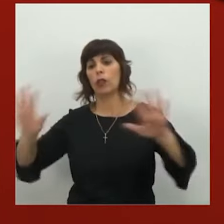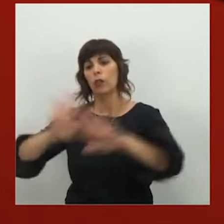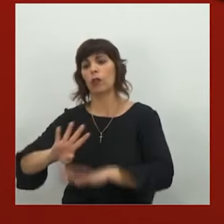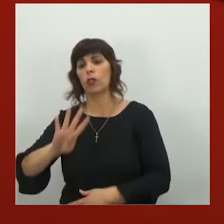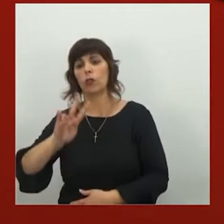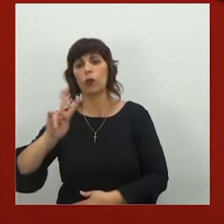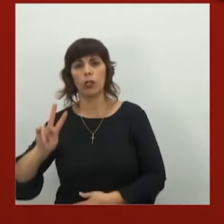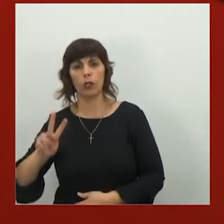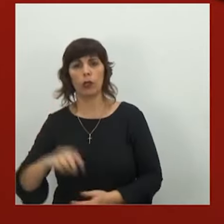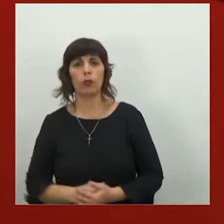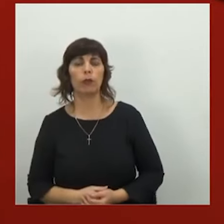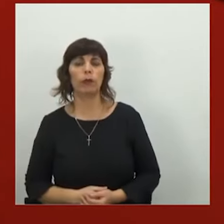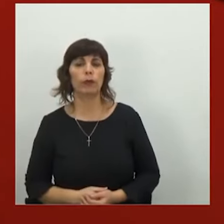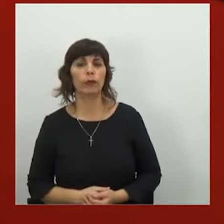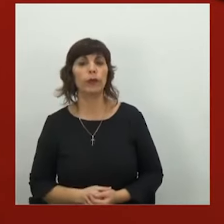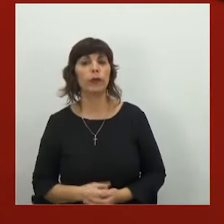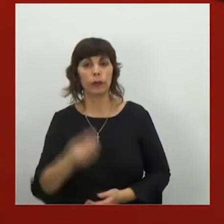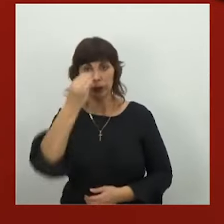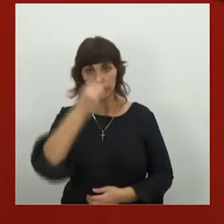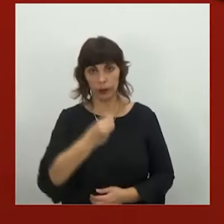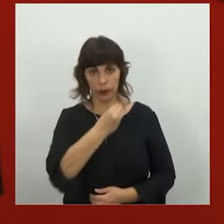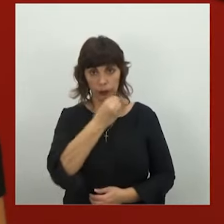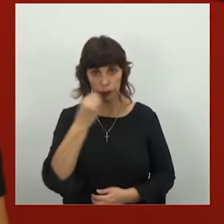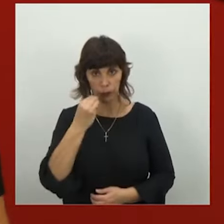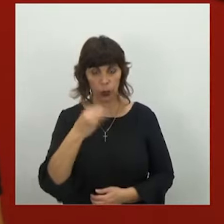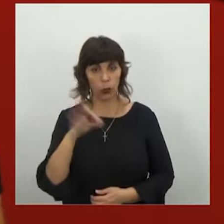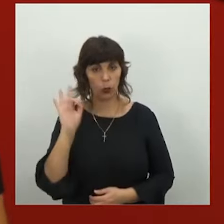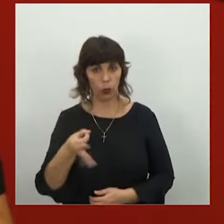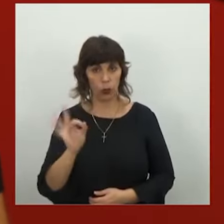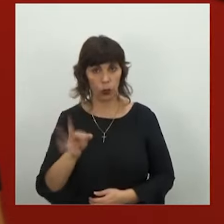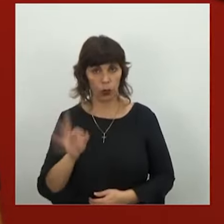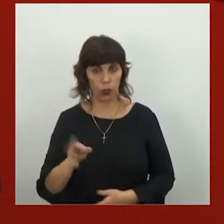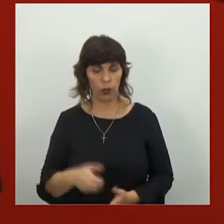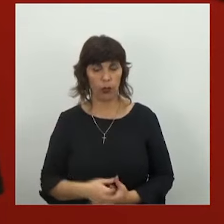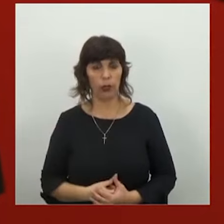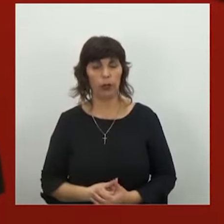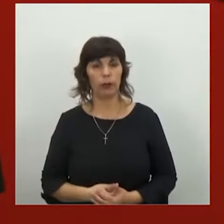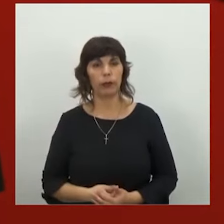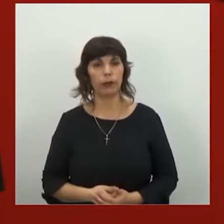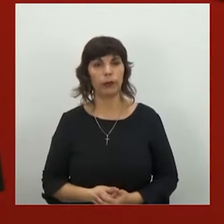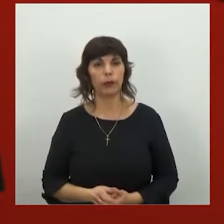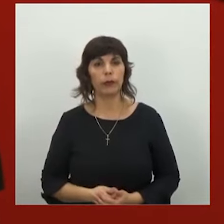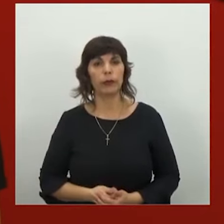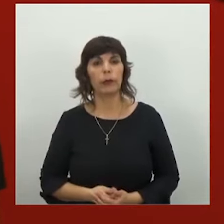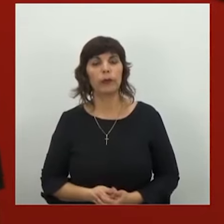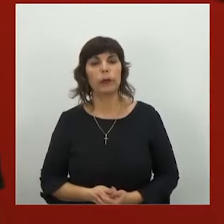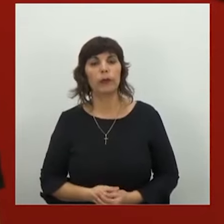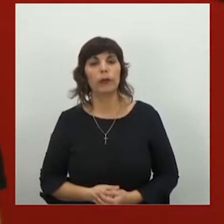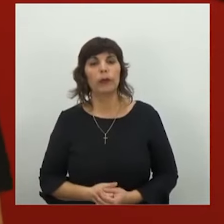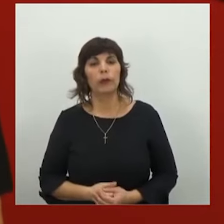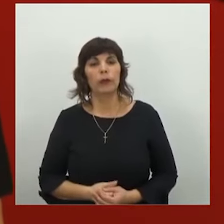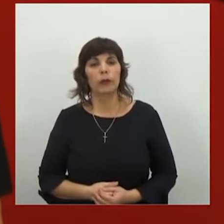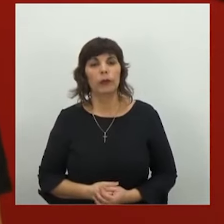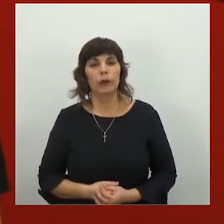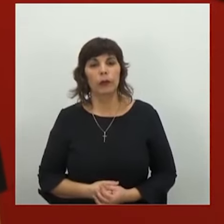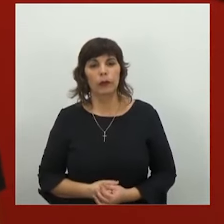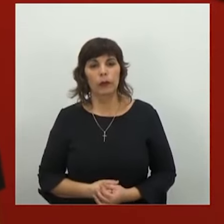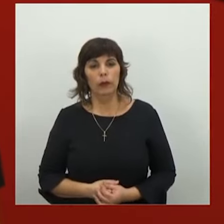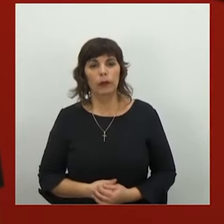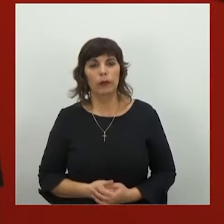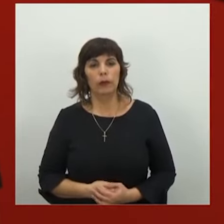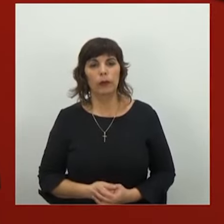En ese ayuno, de verdadero ayuno, I mean real, verdadero ayuno, no como dicen